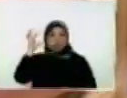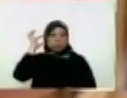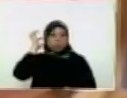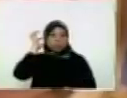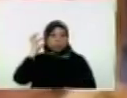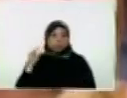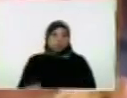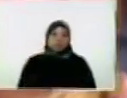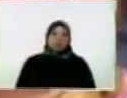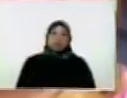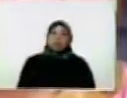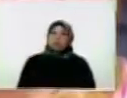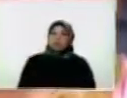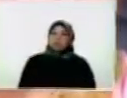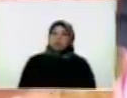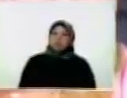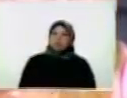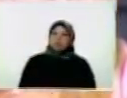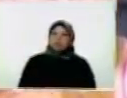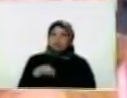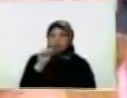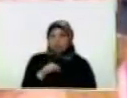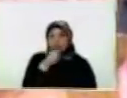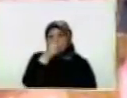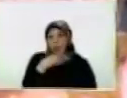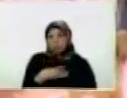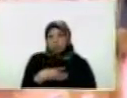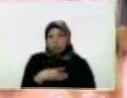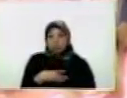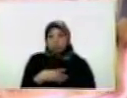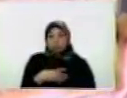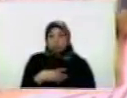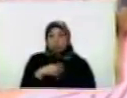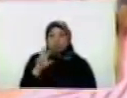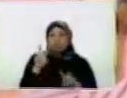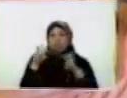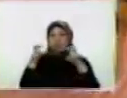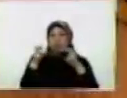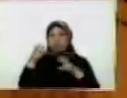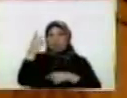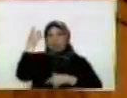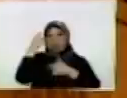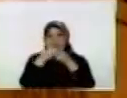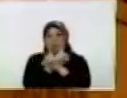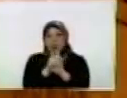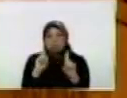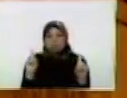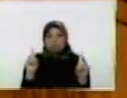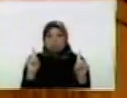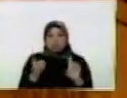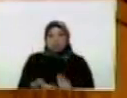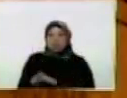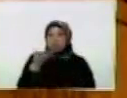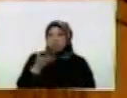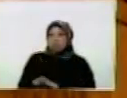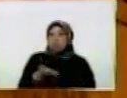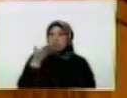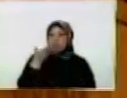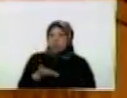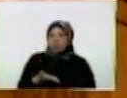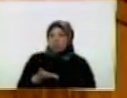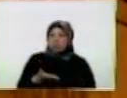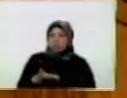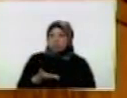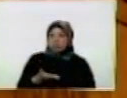Y es bueno detenernos aquí, en el tema de la democracia, porque es importante